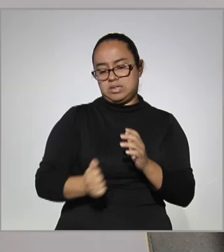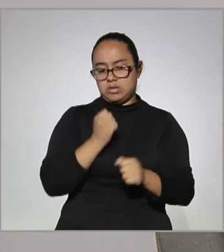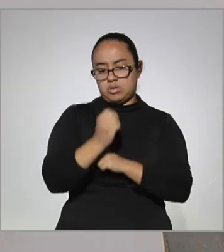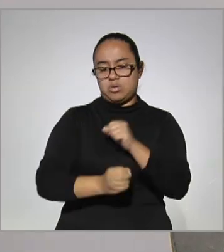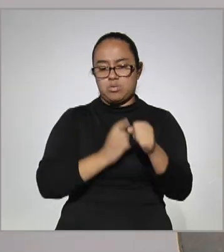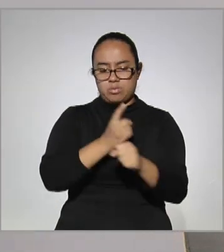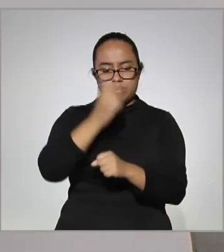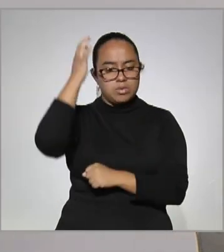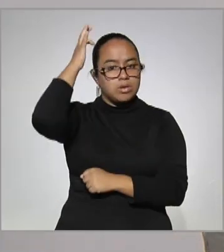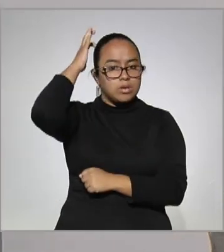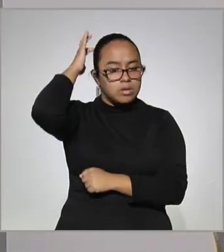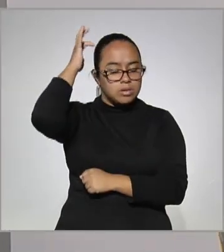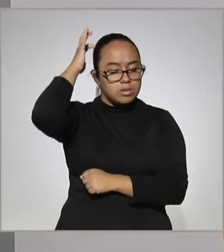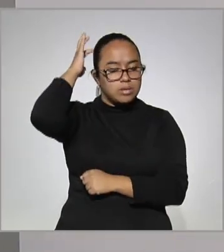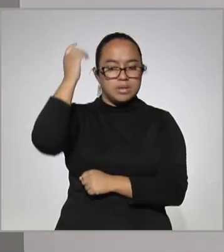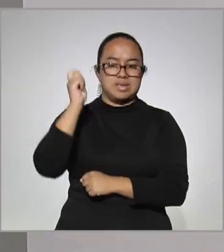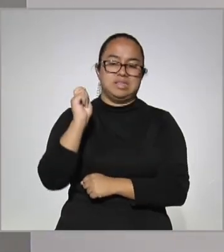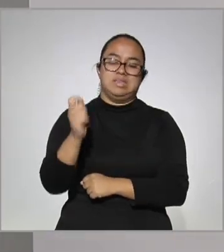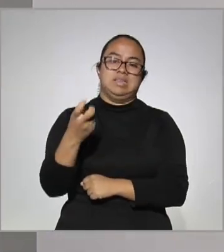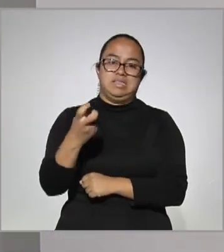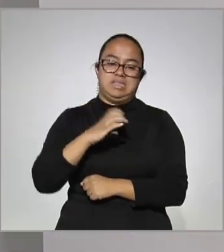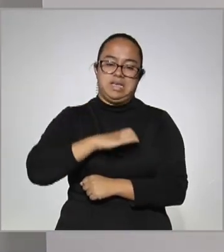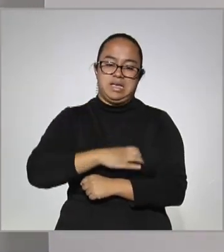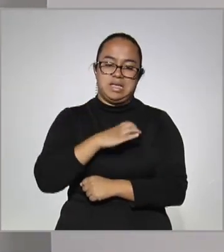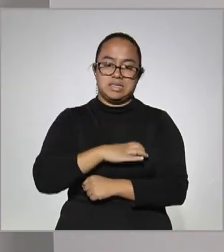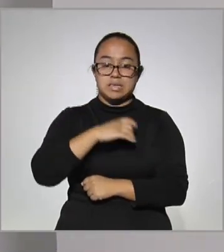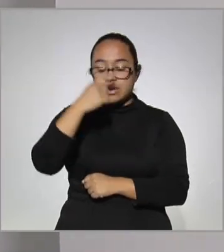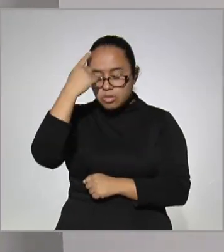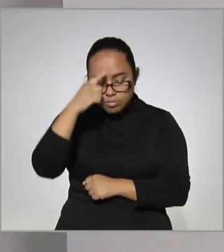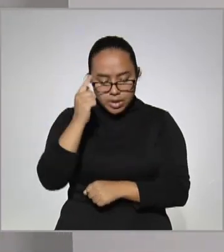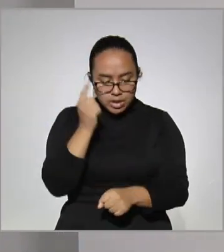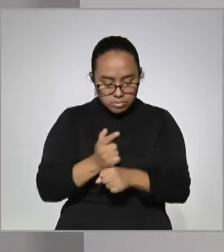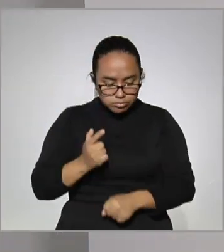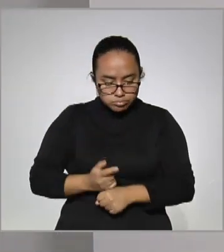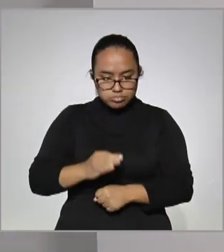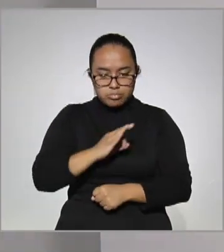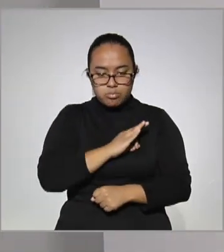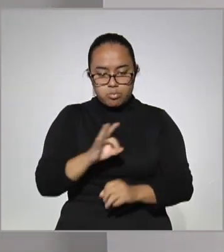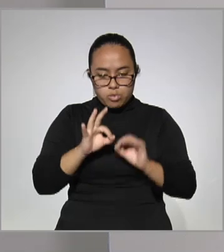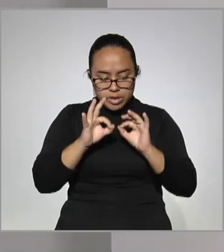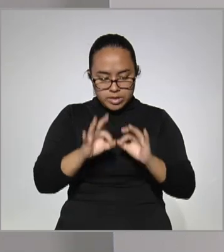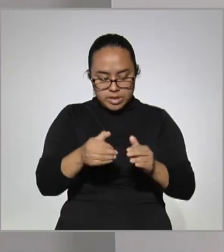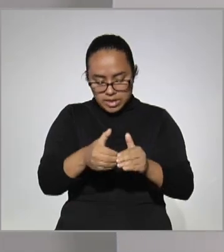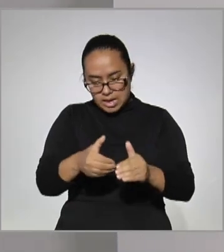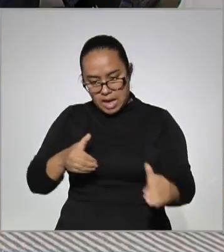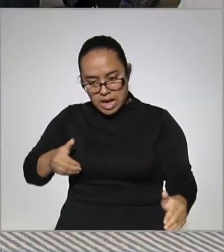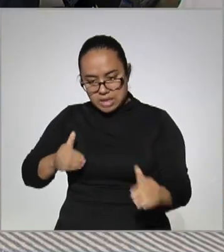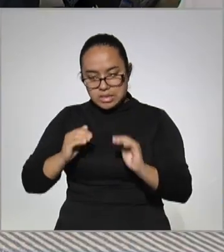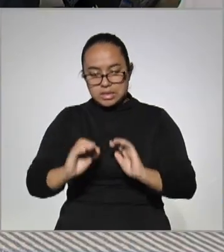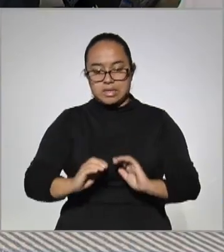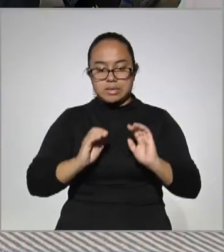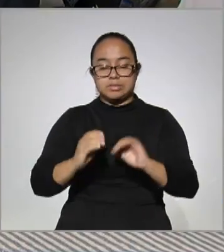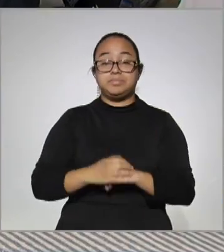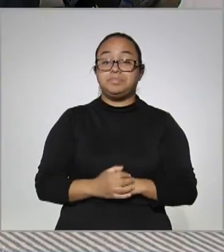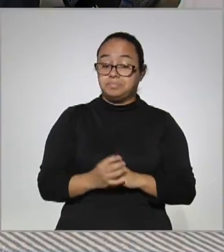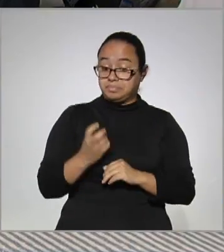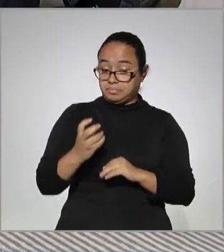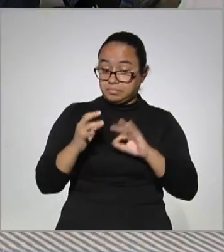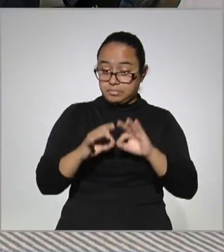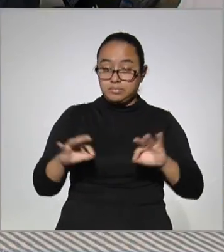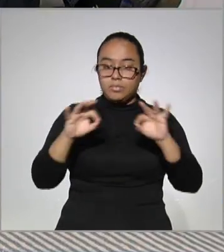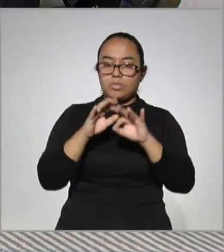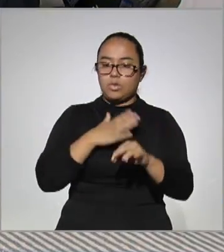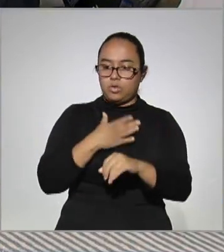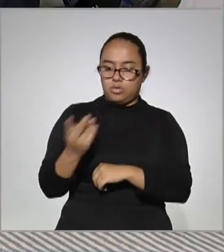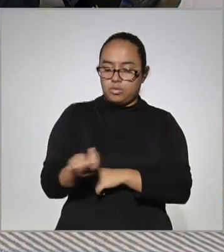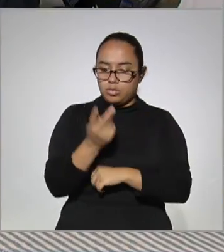tenemos para este tipo de cáncer para poder hacer el diagnóstico de manera oportuna. Y esto es bien importante porque hago las preguntas un